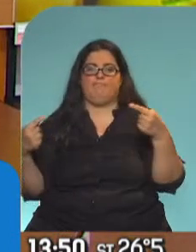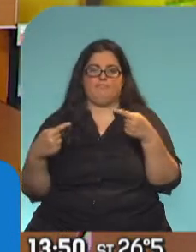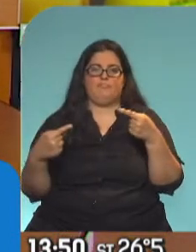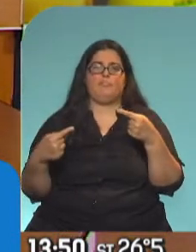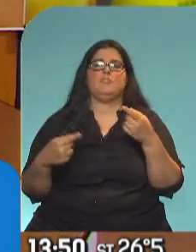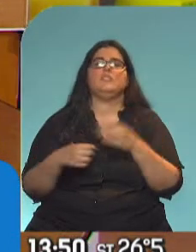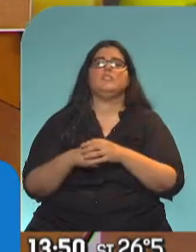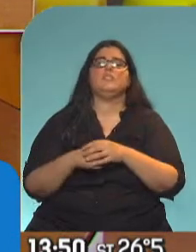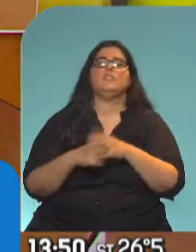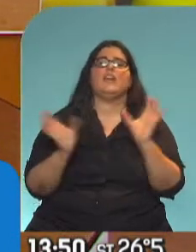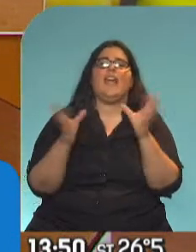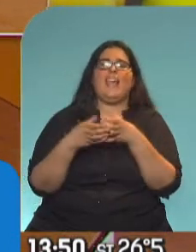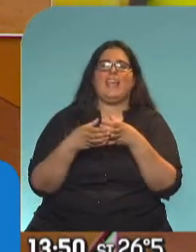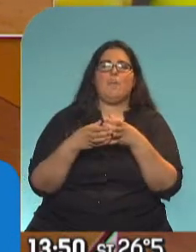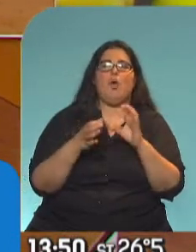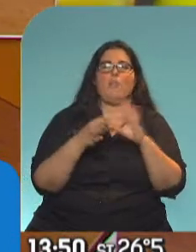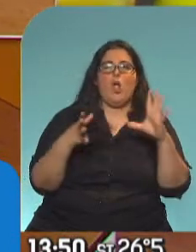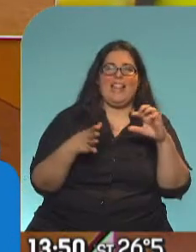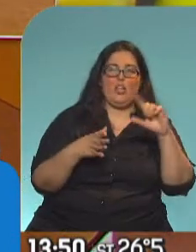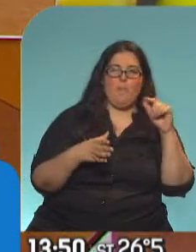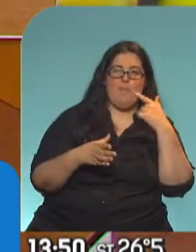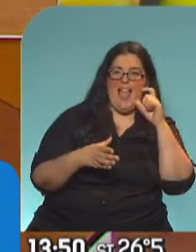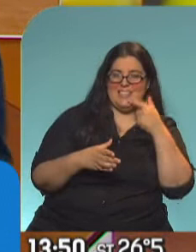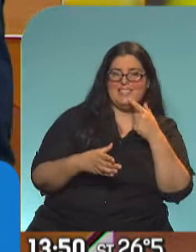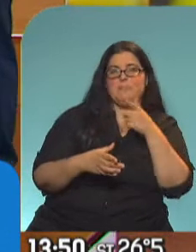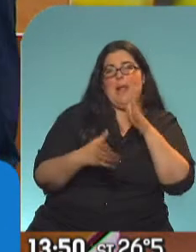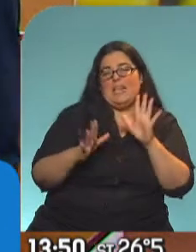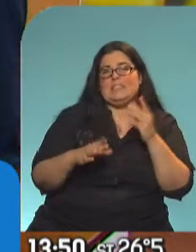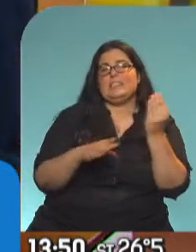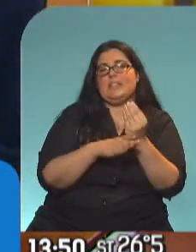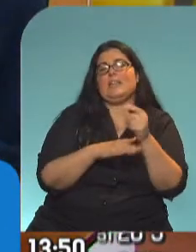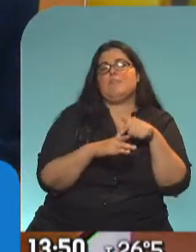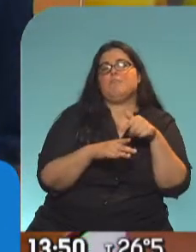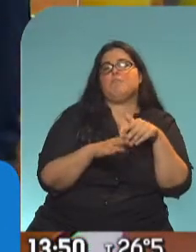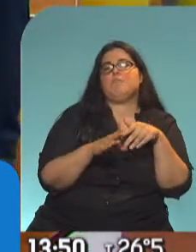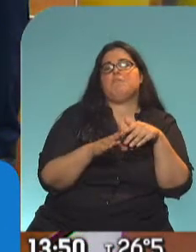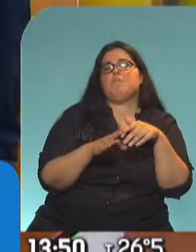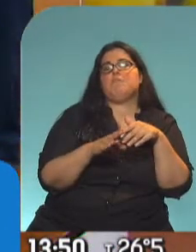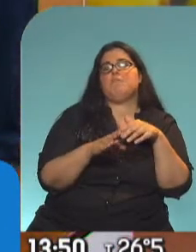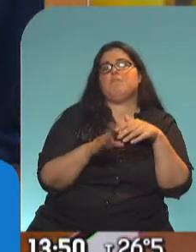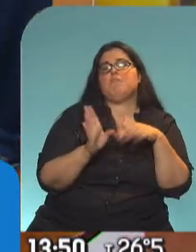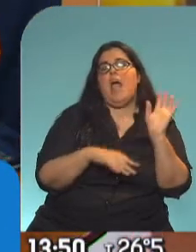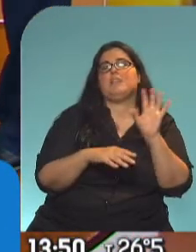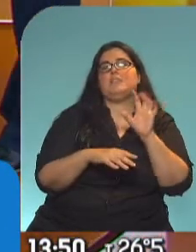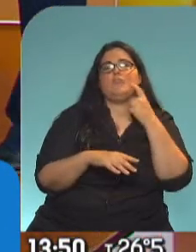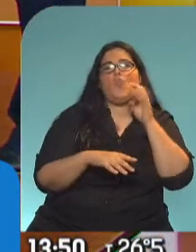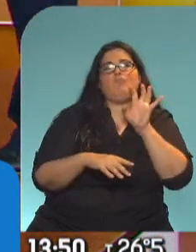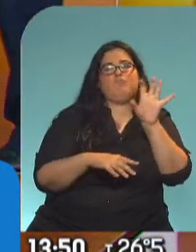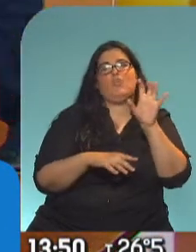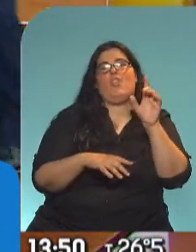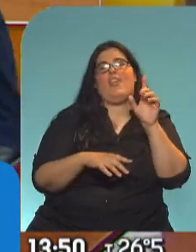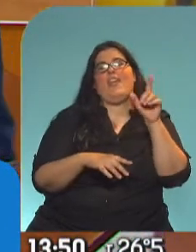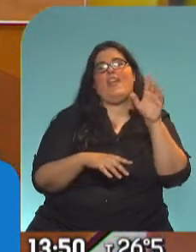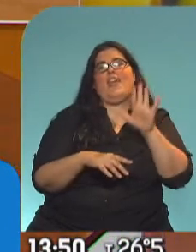Páez del Partido Democrático parecería ser el candidato a quedarse con la alcaldía de Río, y ahí también